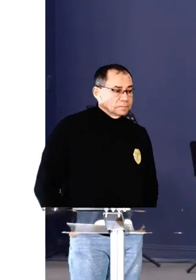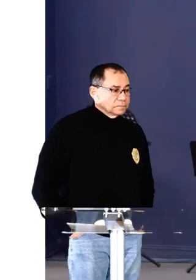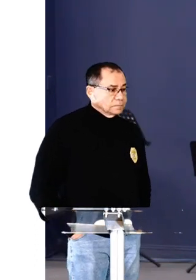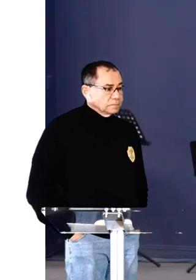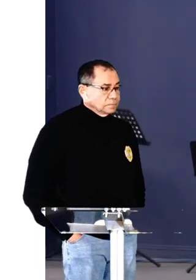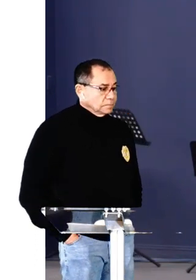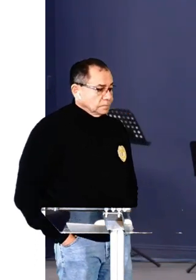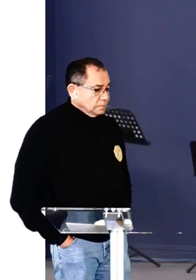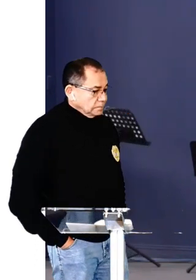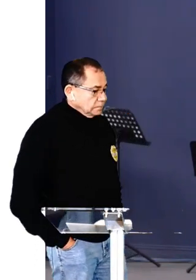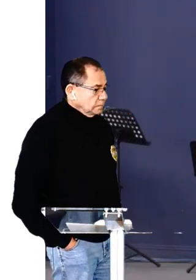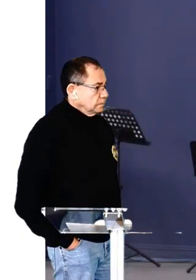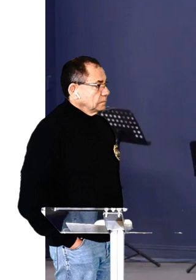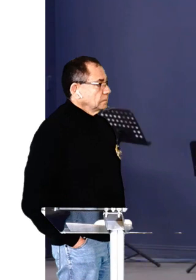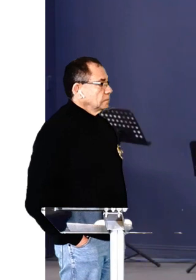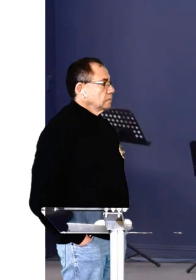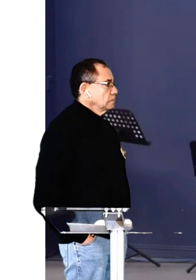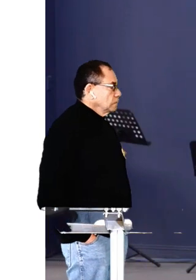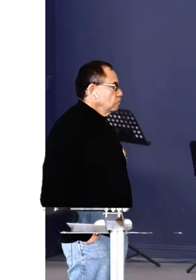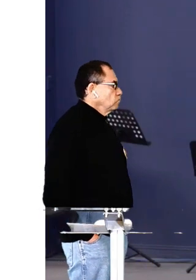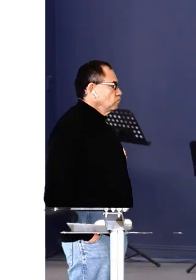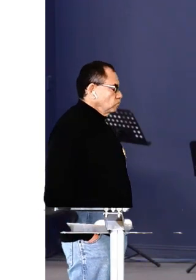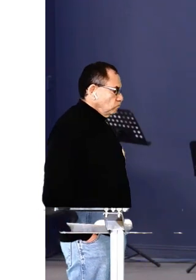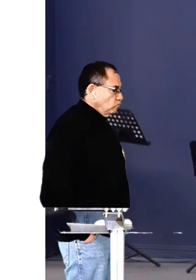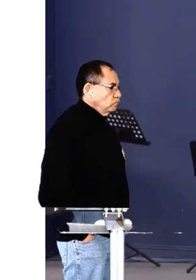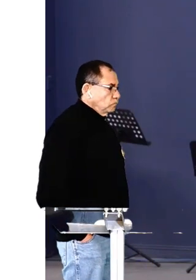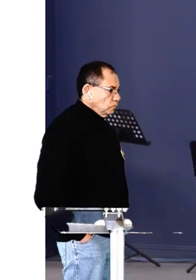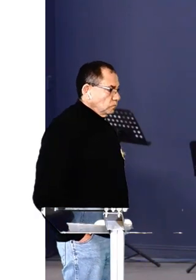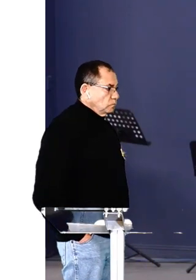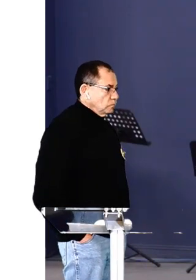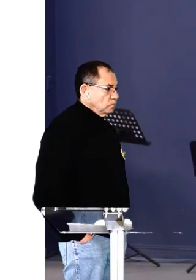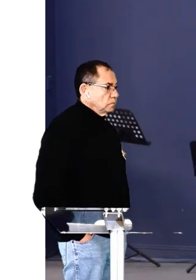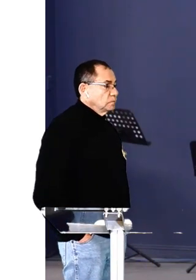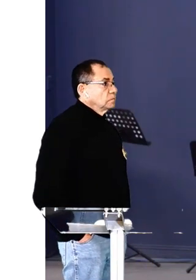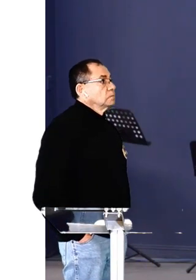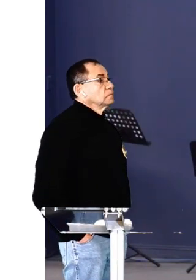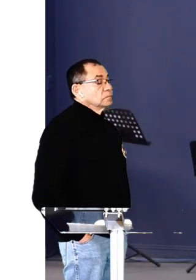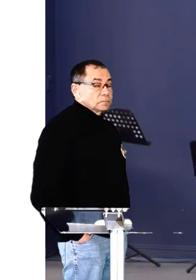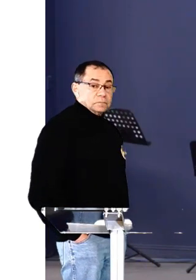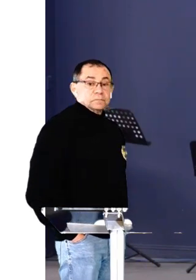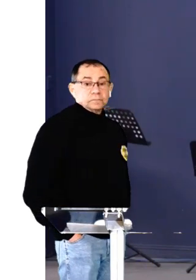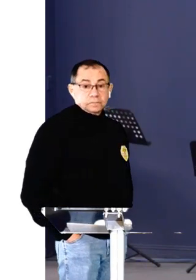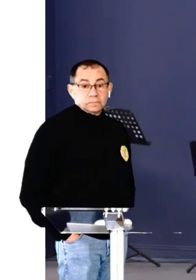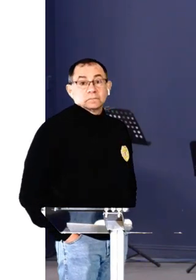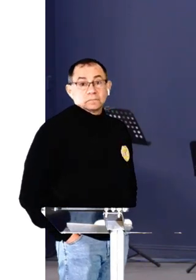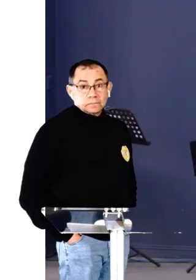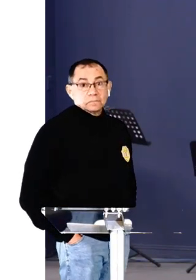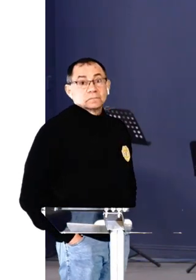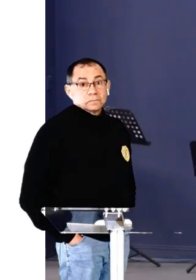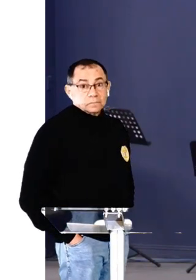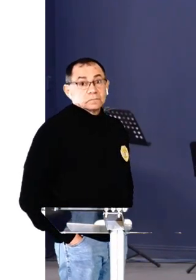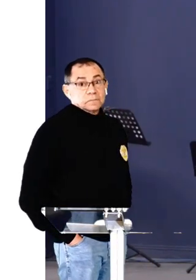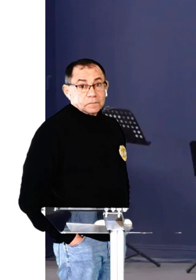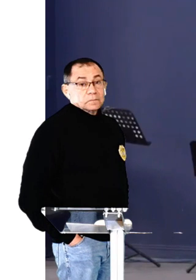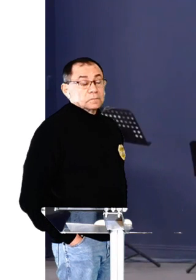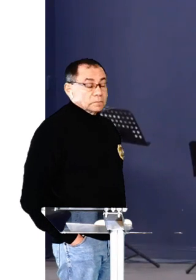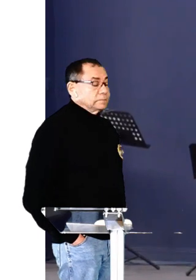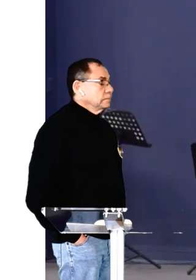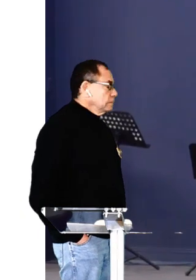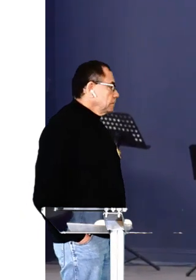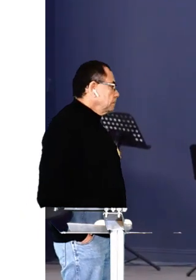al pueblo del Señor para que puedan defenderse y hacer todo lo que el Señor quiere, ¿verdad?, en lo espiritual. Amén.